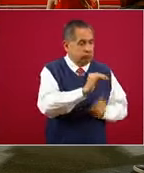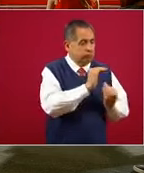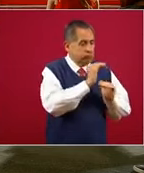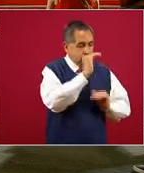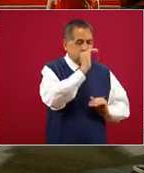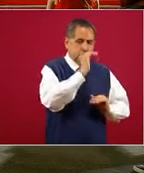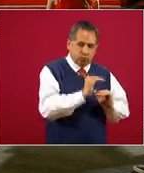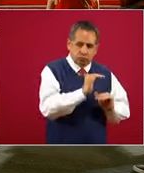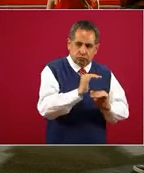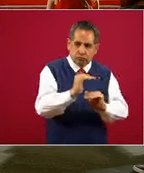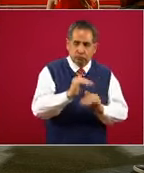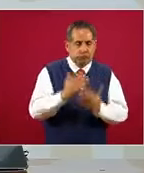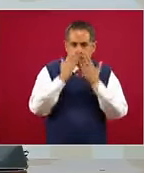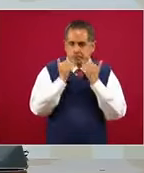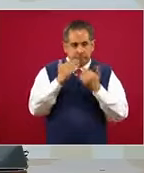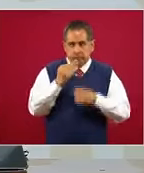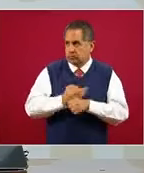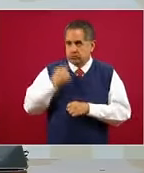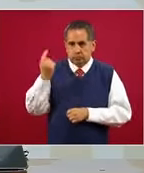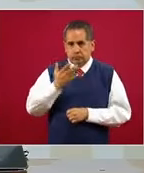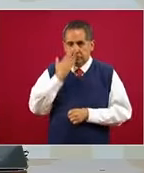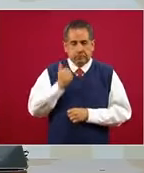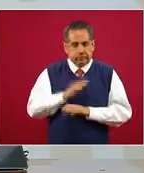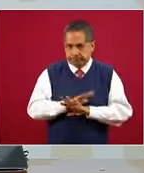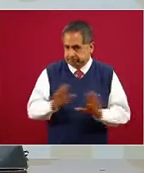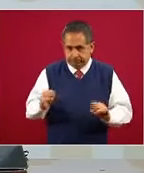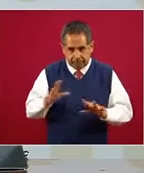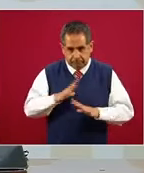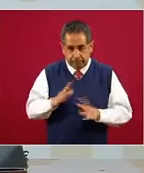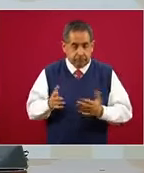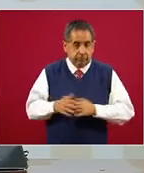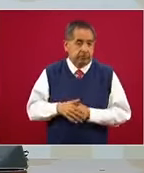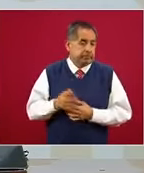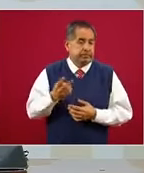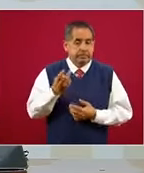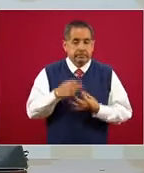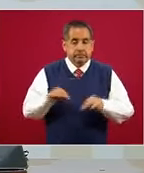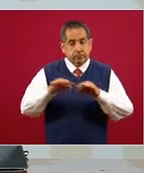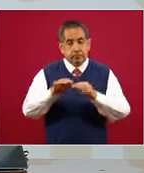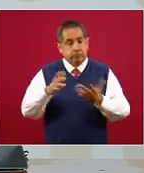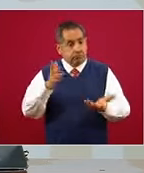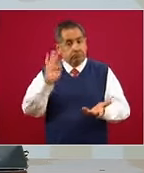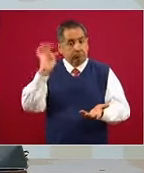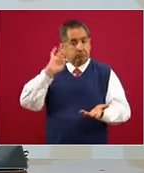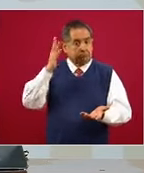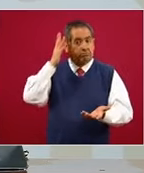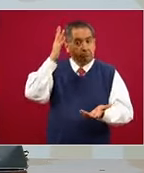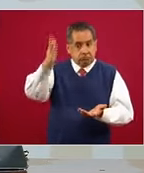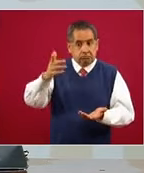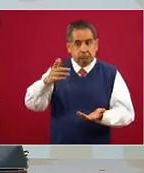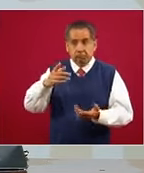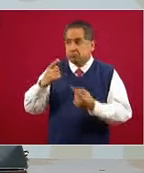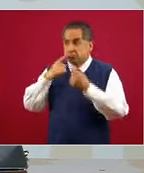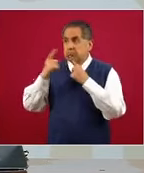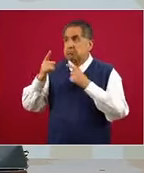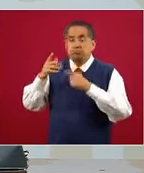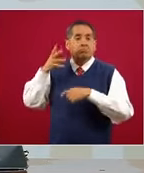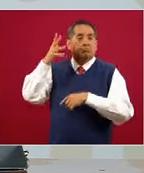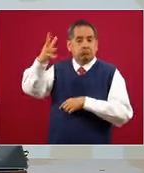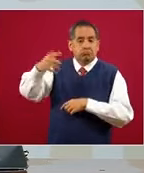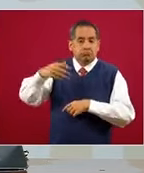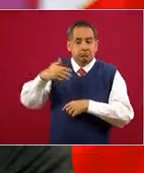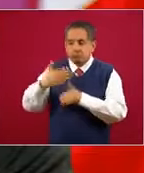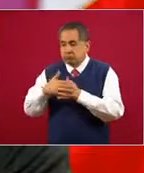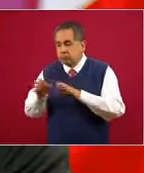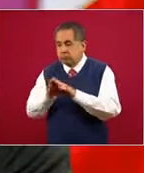porciones alimentarias hasta el momento. Dada la importancia, no sería de extrañar que esto esté en el debate público